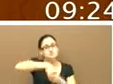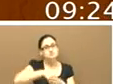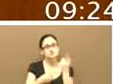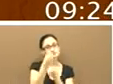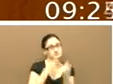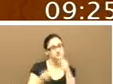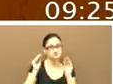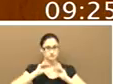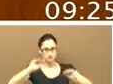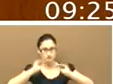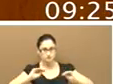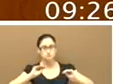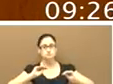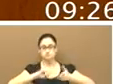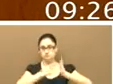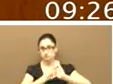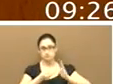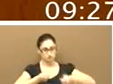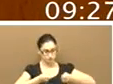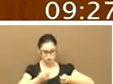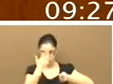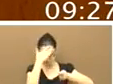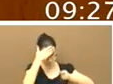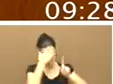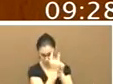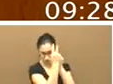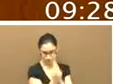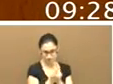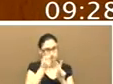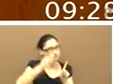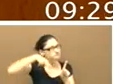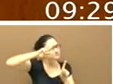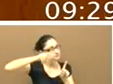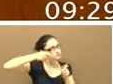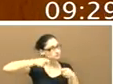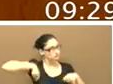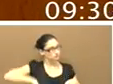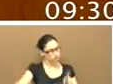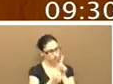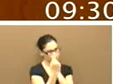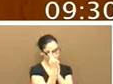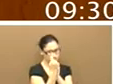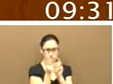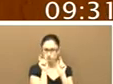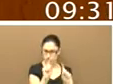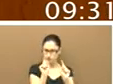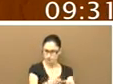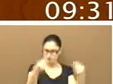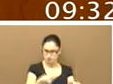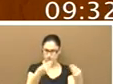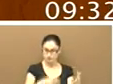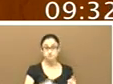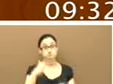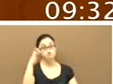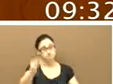formación planes de negocio tutorizados por expertos a la medida de los participantes y asesoría